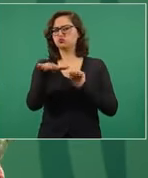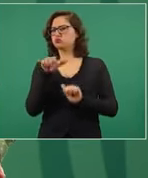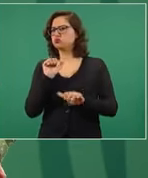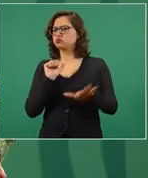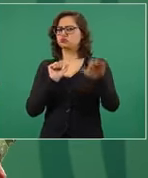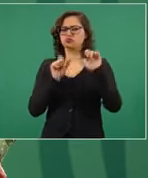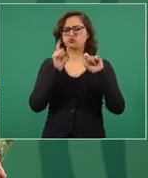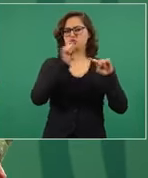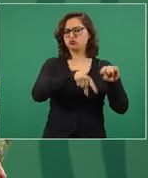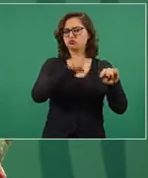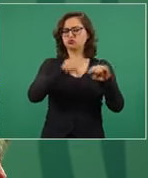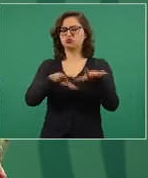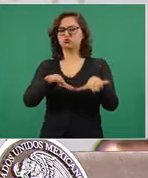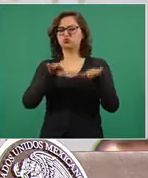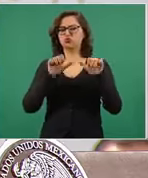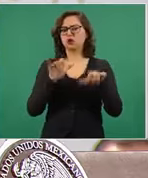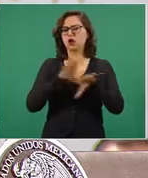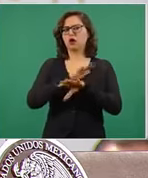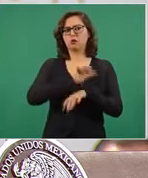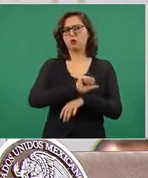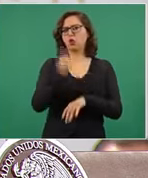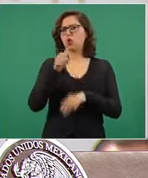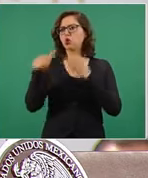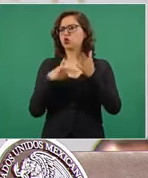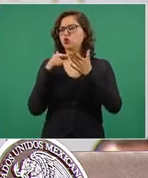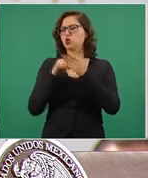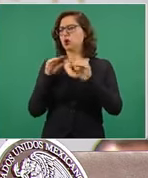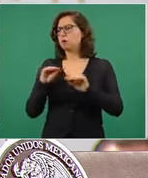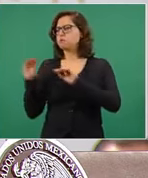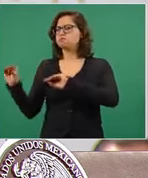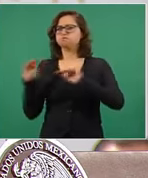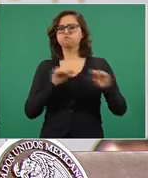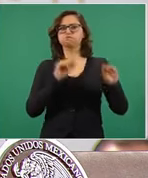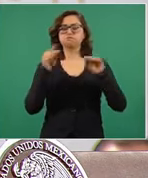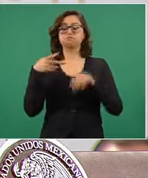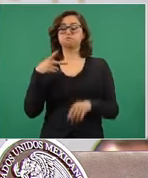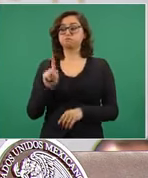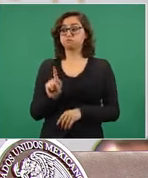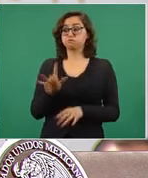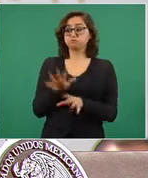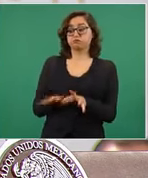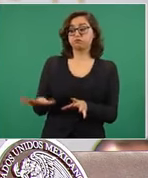necesidad de llevarlas hacia otro punto, pero ahí en Aguililla ha permanecido.